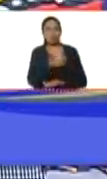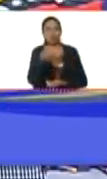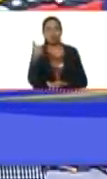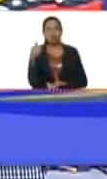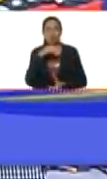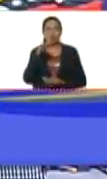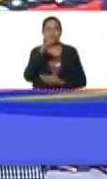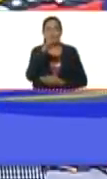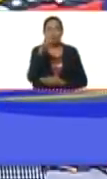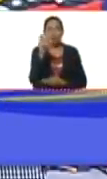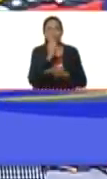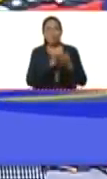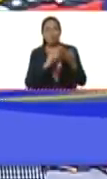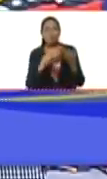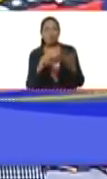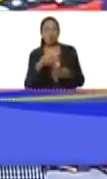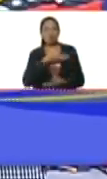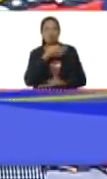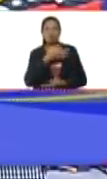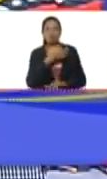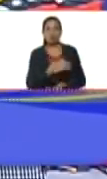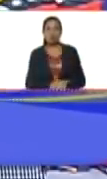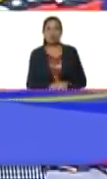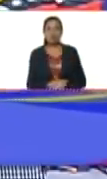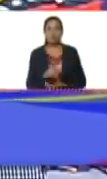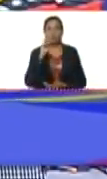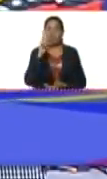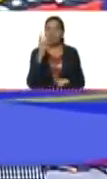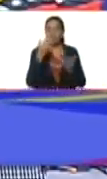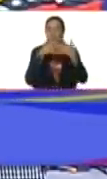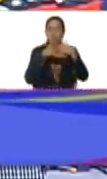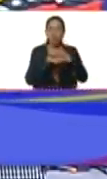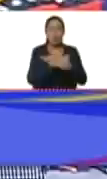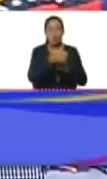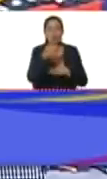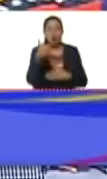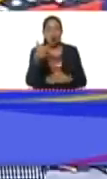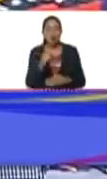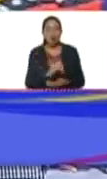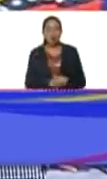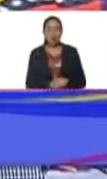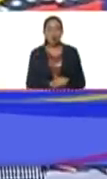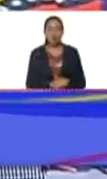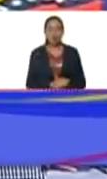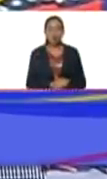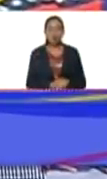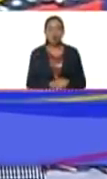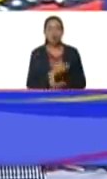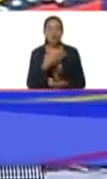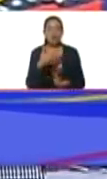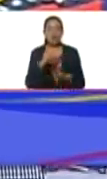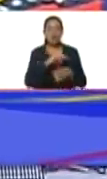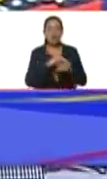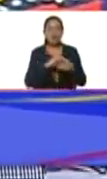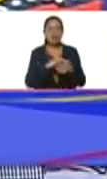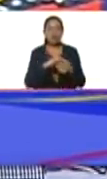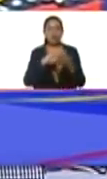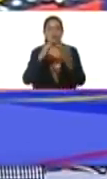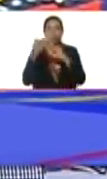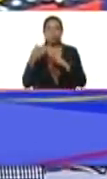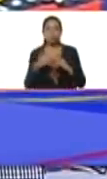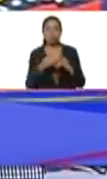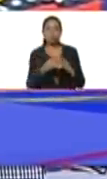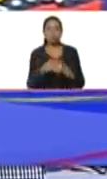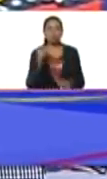la cartografía social. Piense cómo se va integrando todo, Blanquita. Yo quisiera que